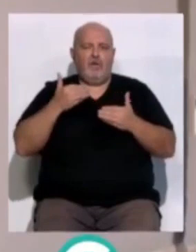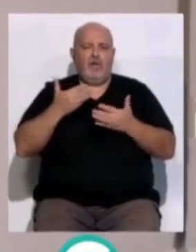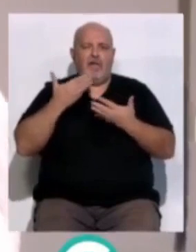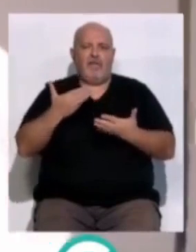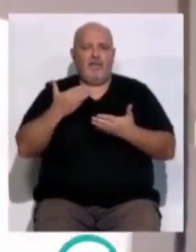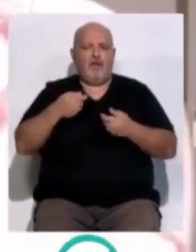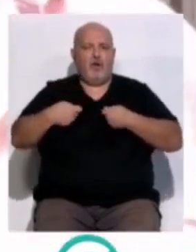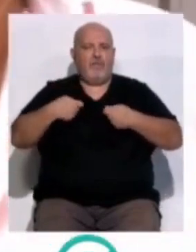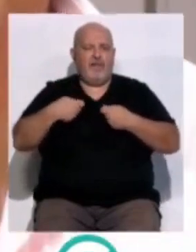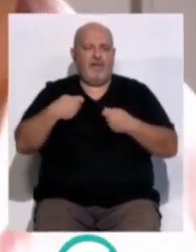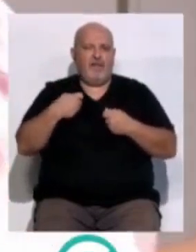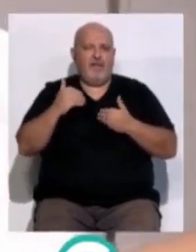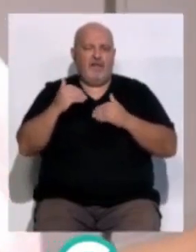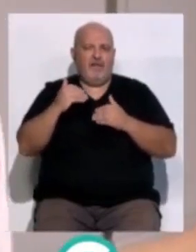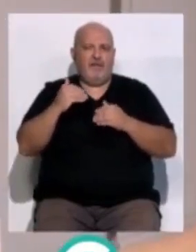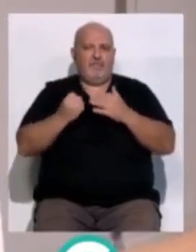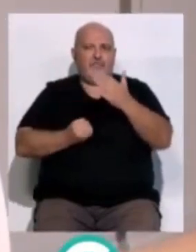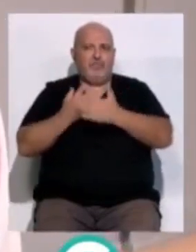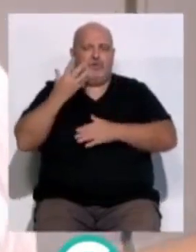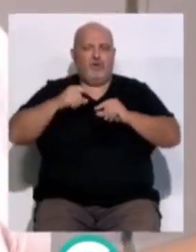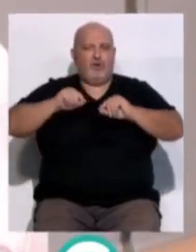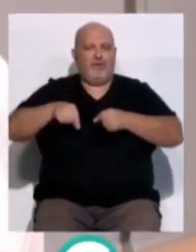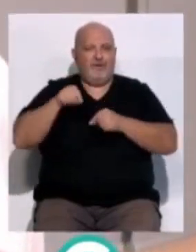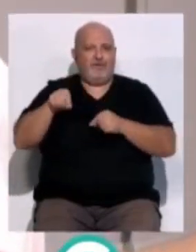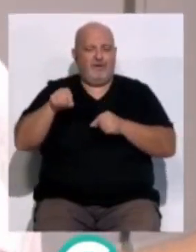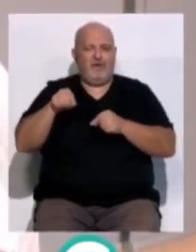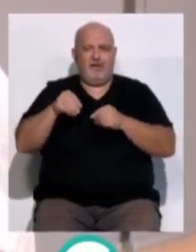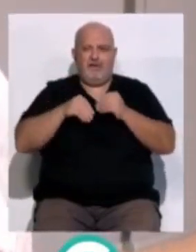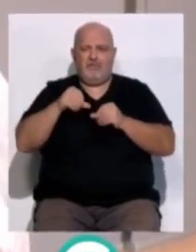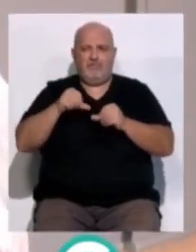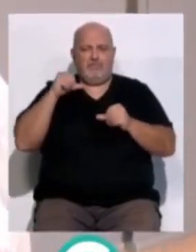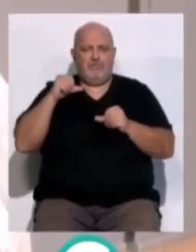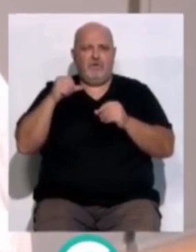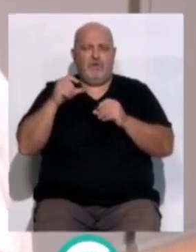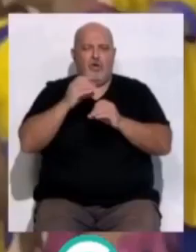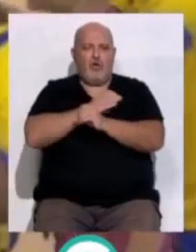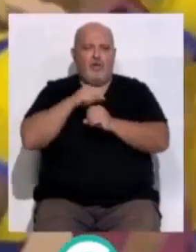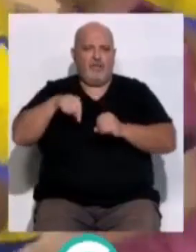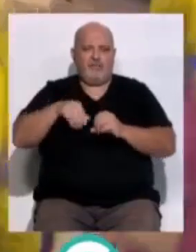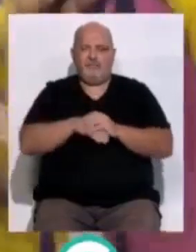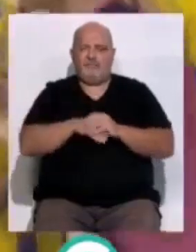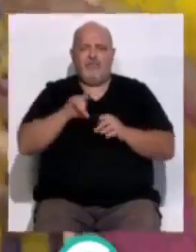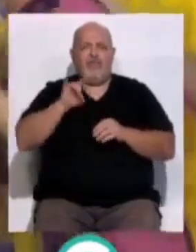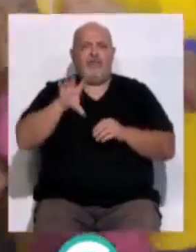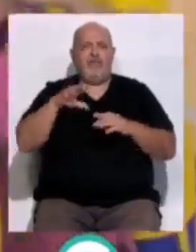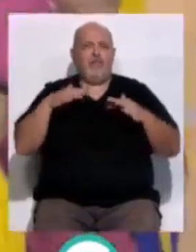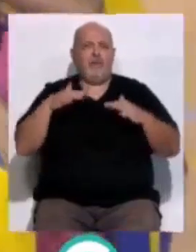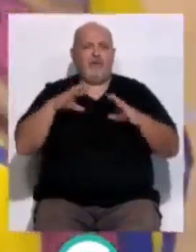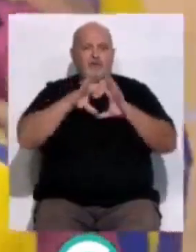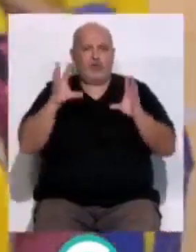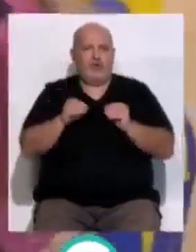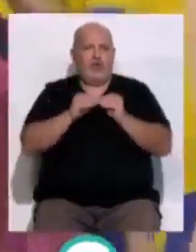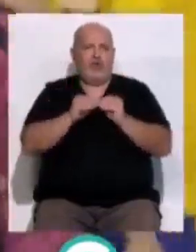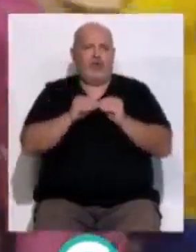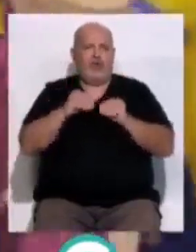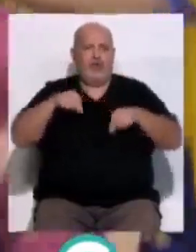importante a nivel comercial desde que se hizo el convenio hace ya unos años con Onda Cádiz. Serán 15 partidos los que el Virgili